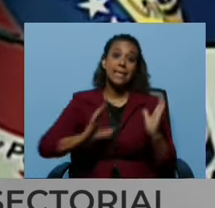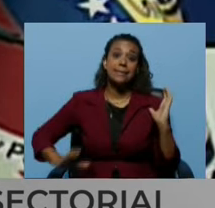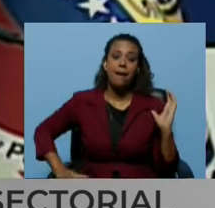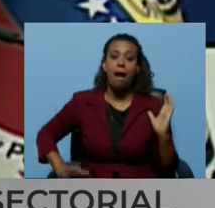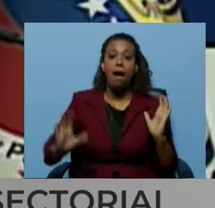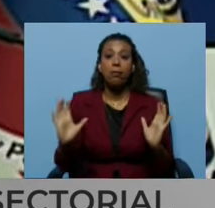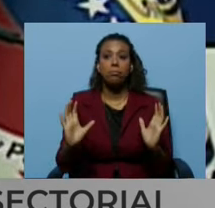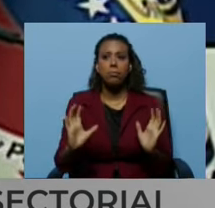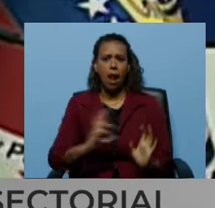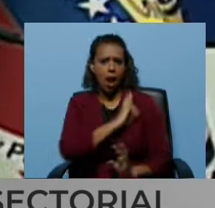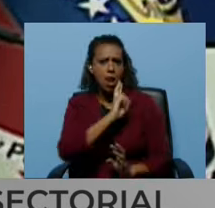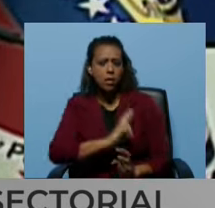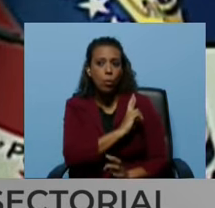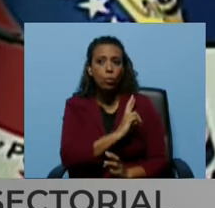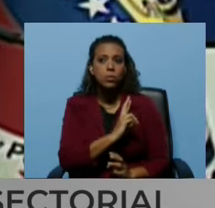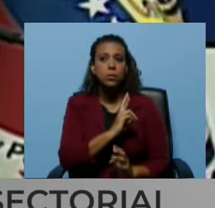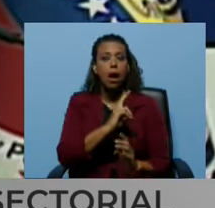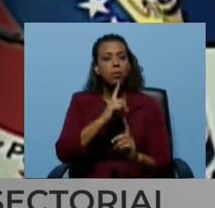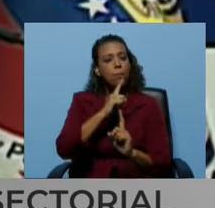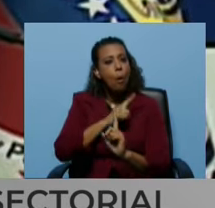luego llegamos,